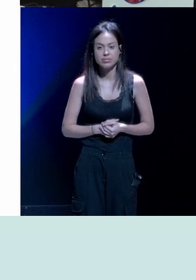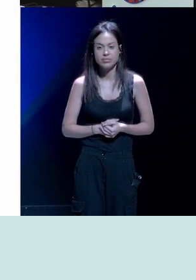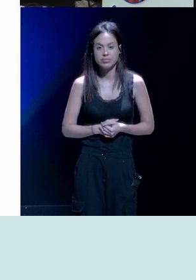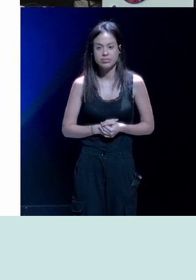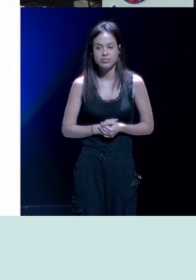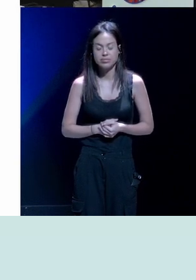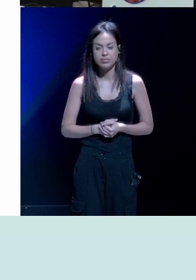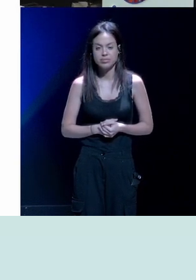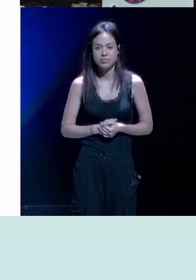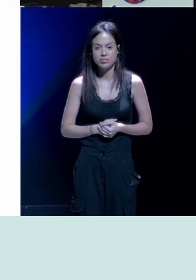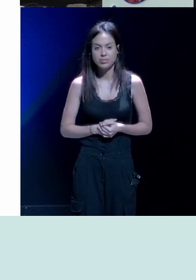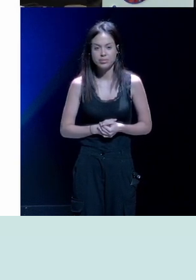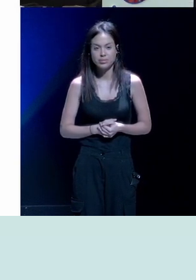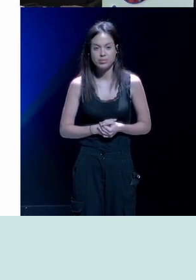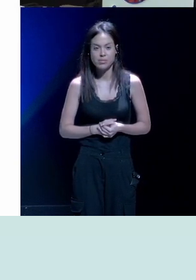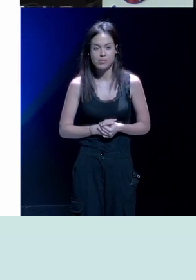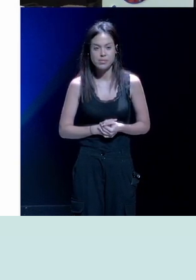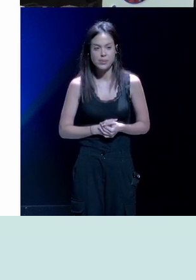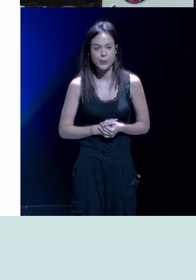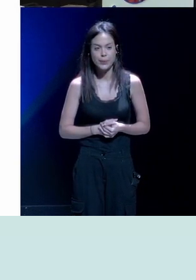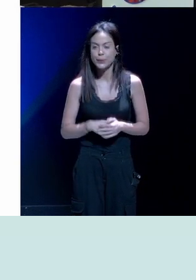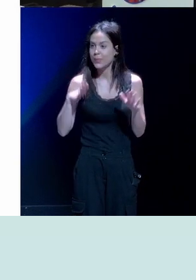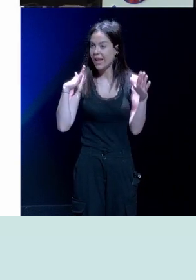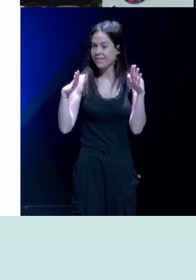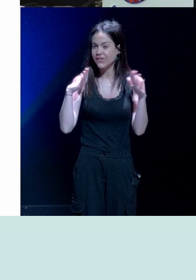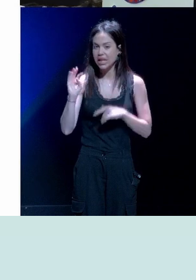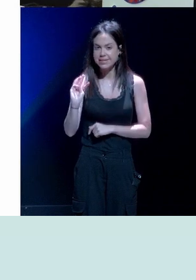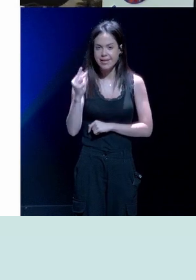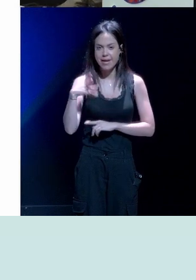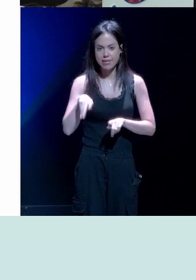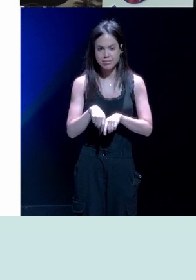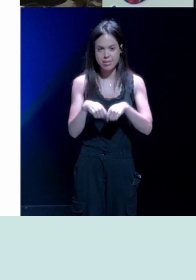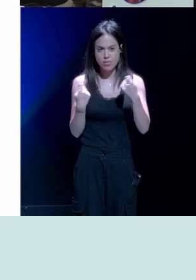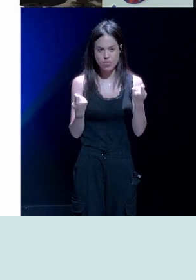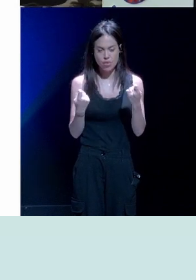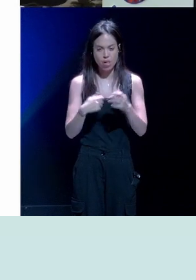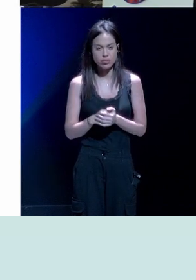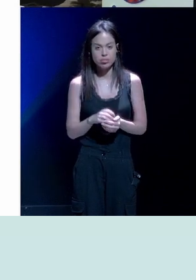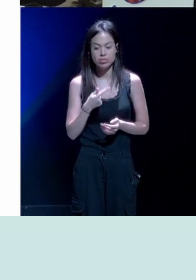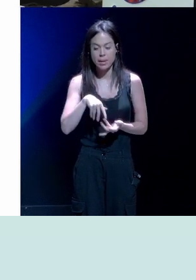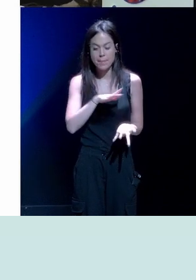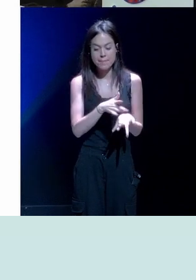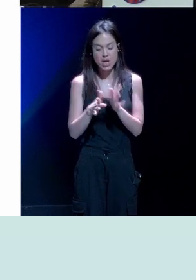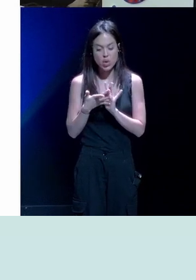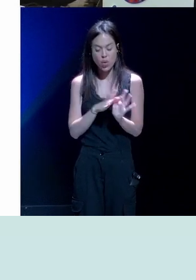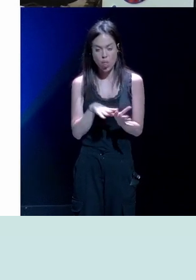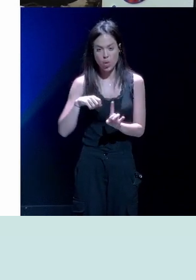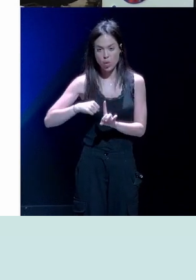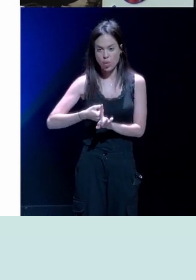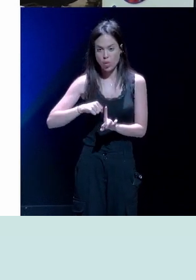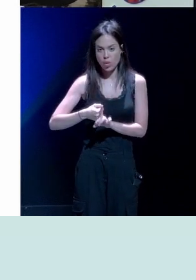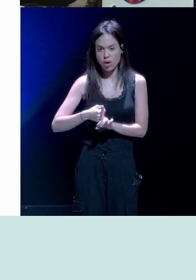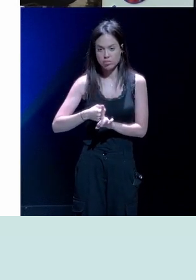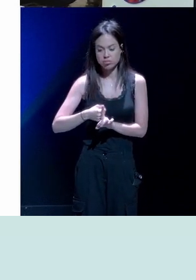otros. Y cuando pasamos a la fase 3, la de ruptura, ahí pasamos de vínculos que nos oprimen a